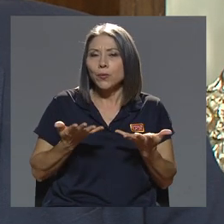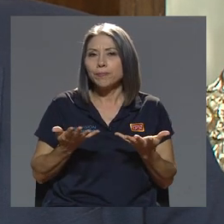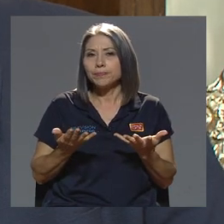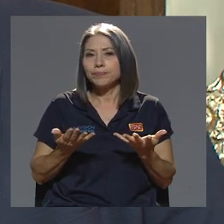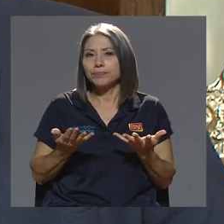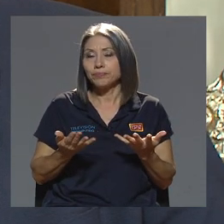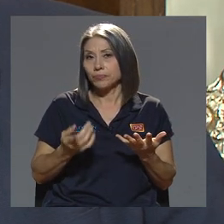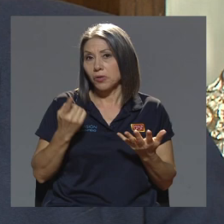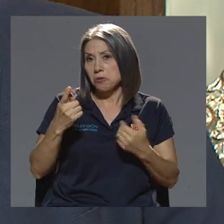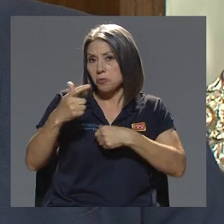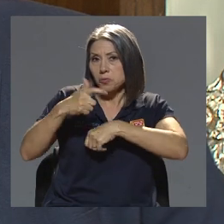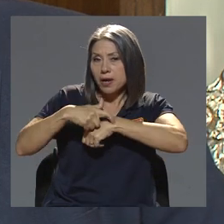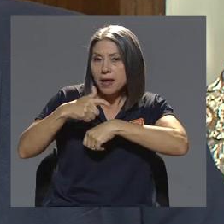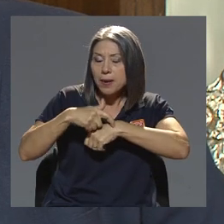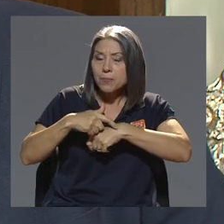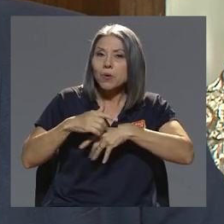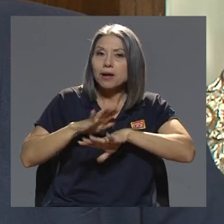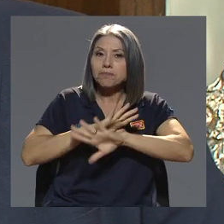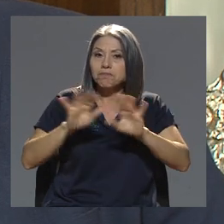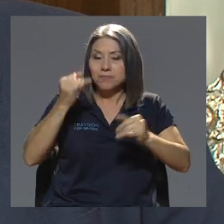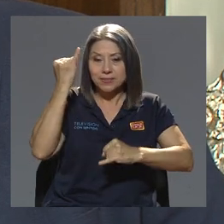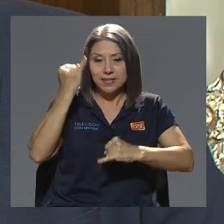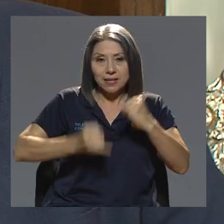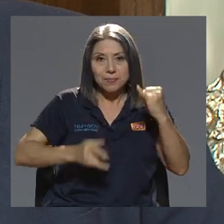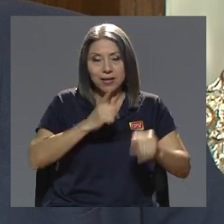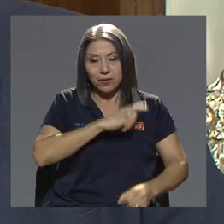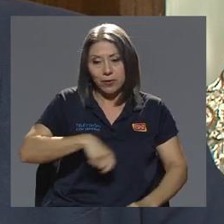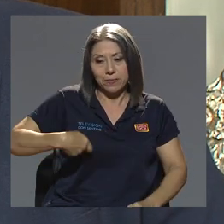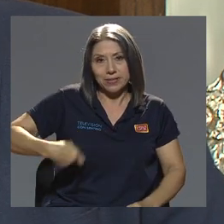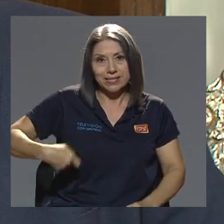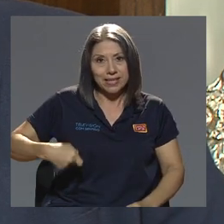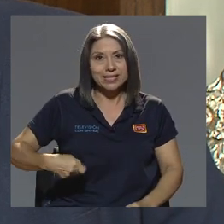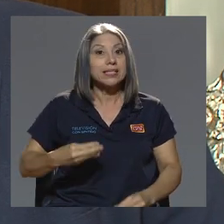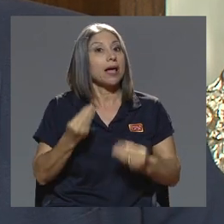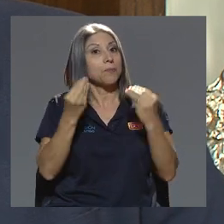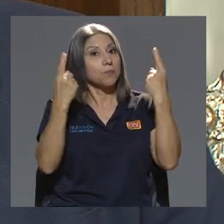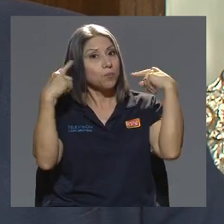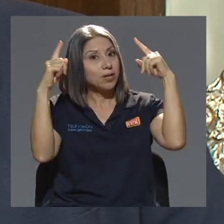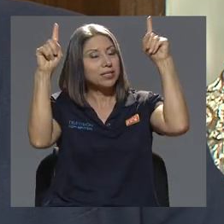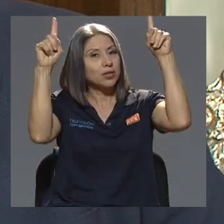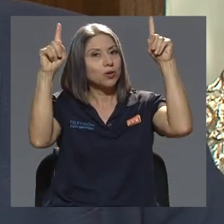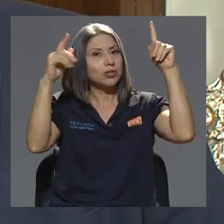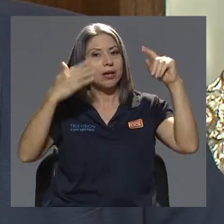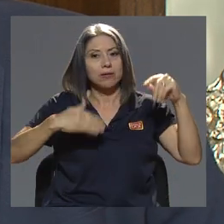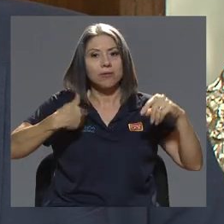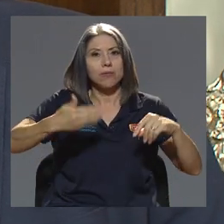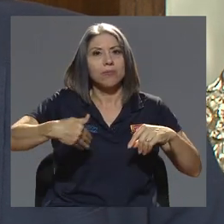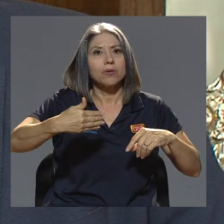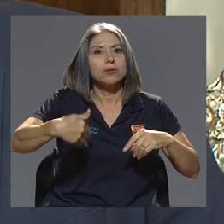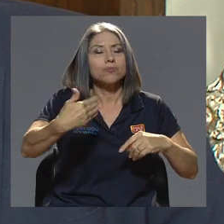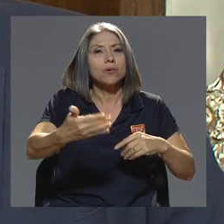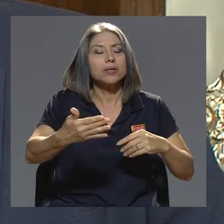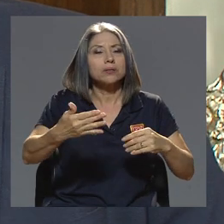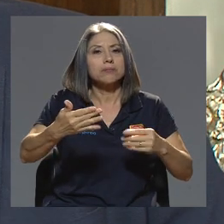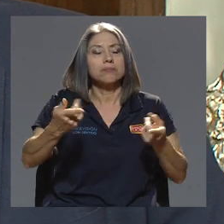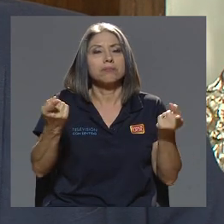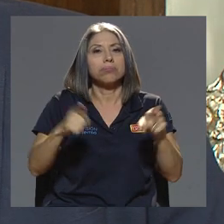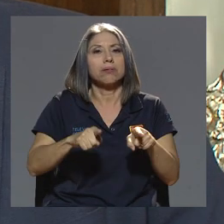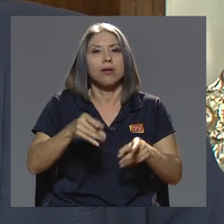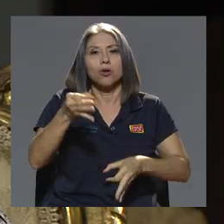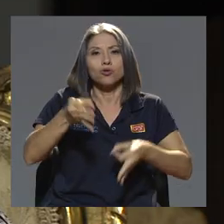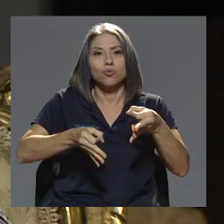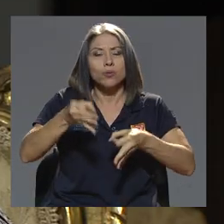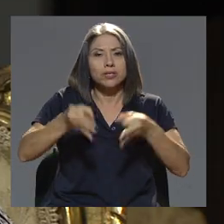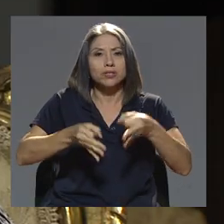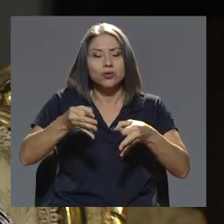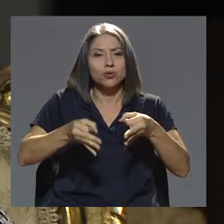que se termina una presidencia, además una época muy exitosa, usted como primera dama, llegan los juicios. ¿Cómo se sobrevive a eso, doña